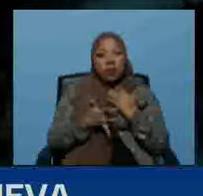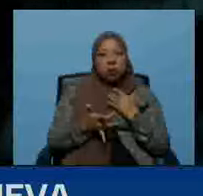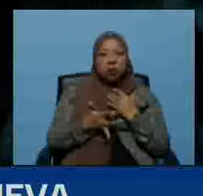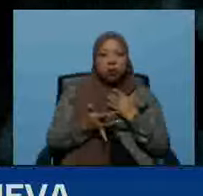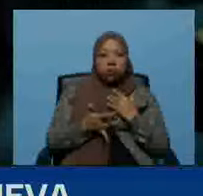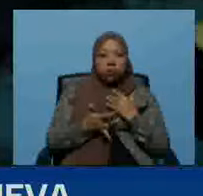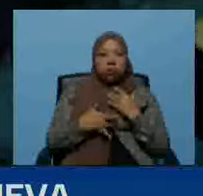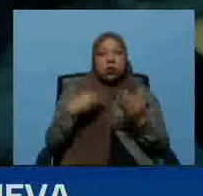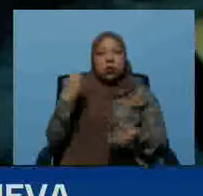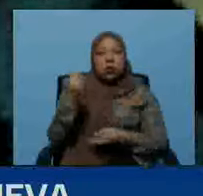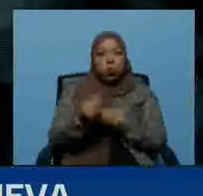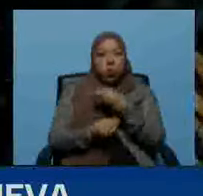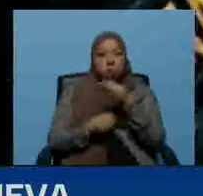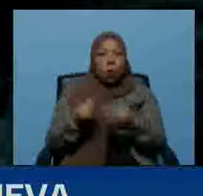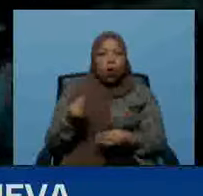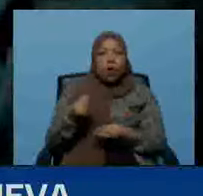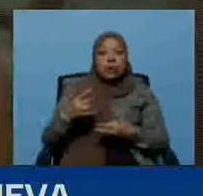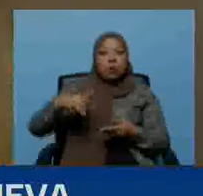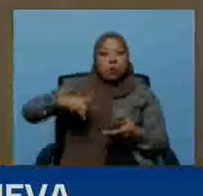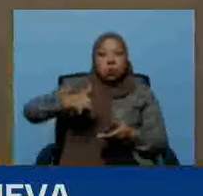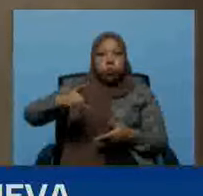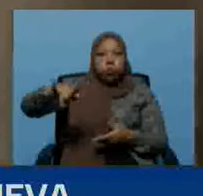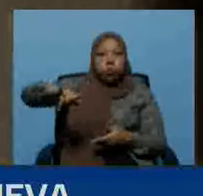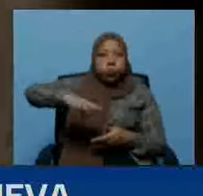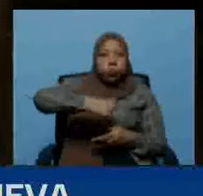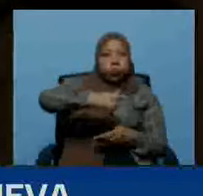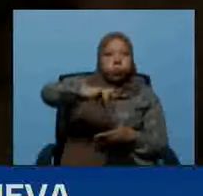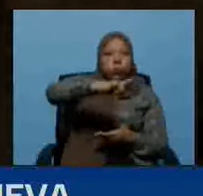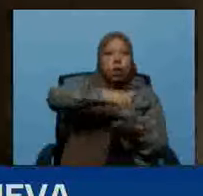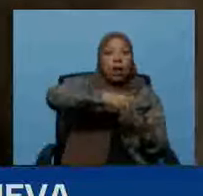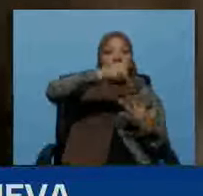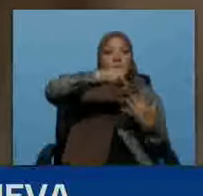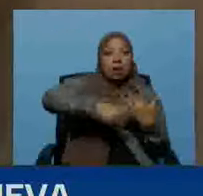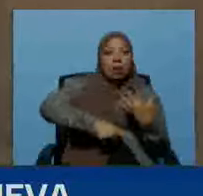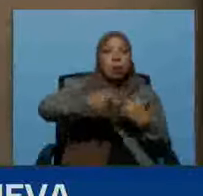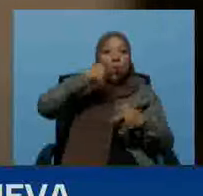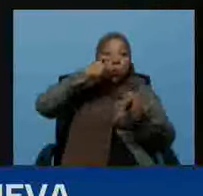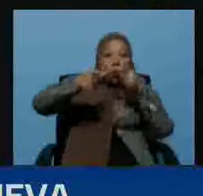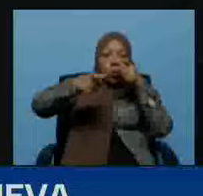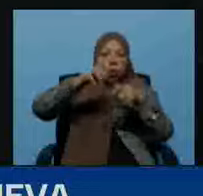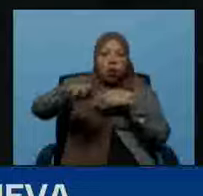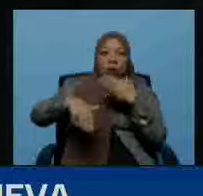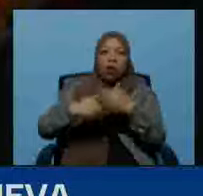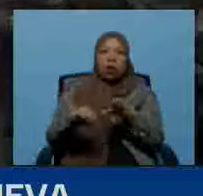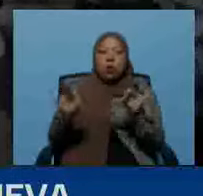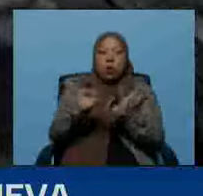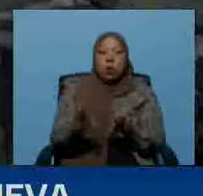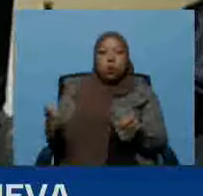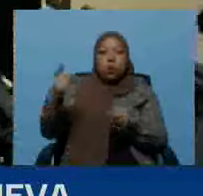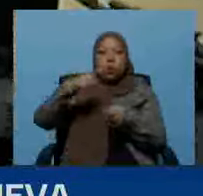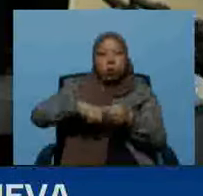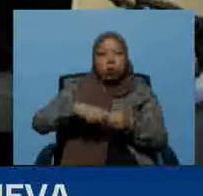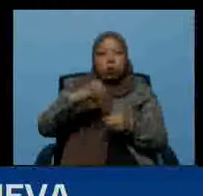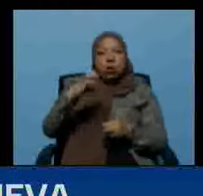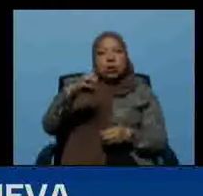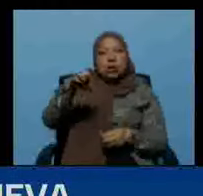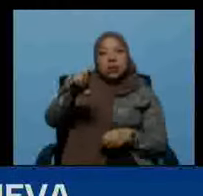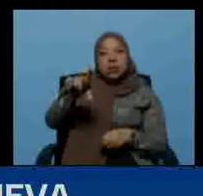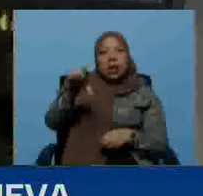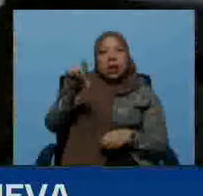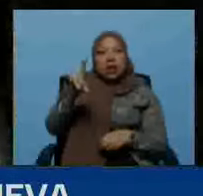tecnológicas, como son los drones y empleo de sistemas de vigilancia no tripulado, ubicación de celdas